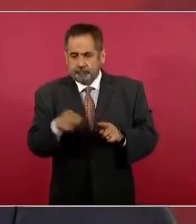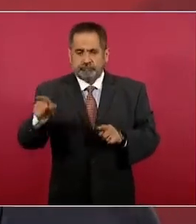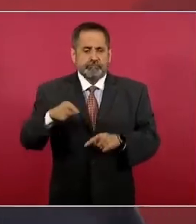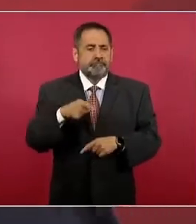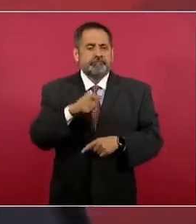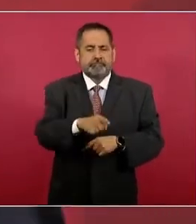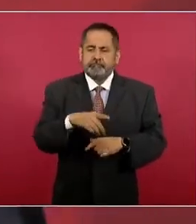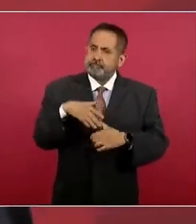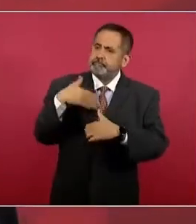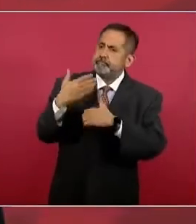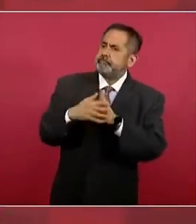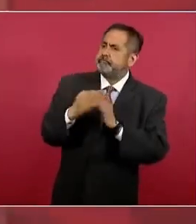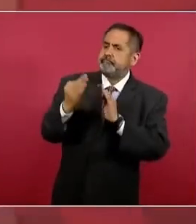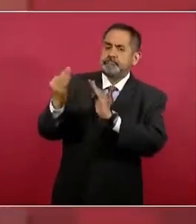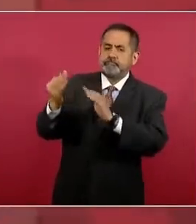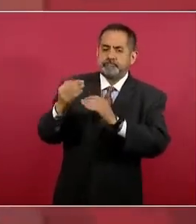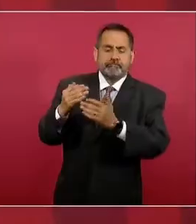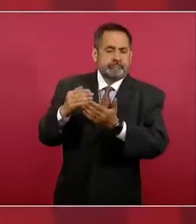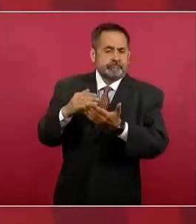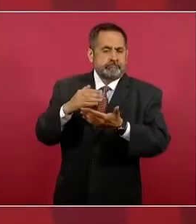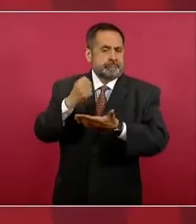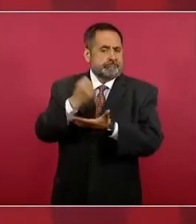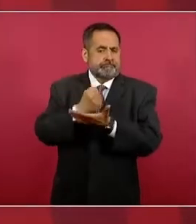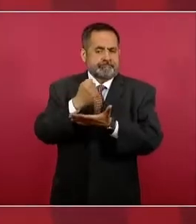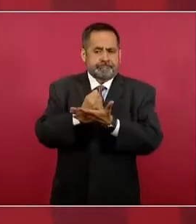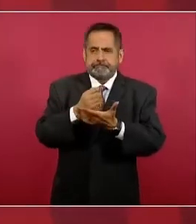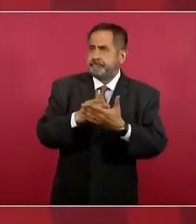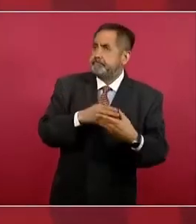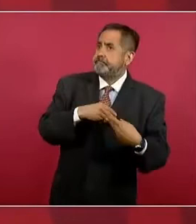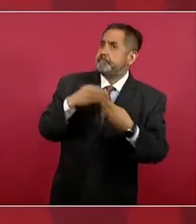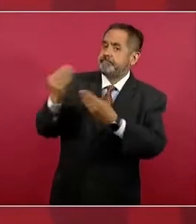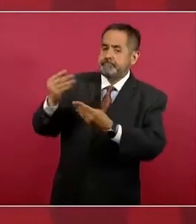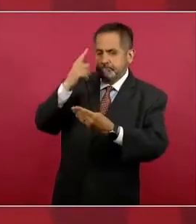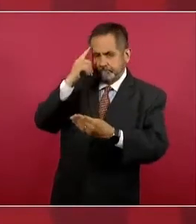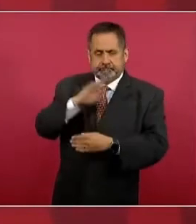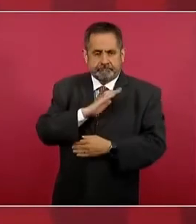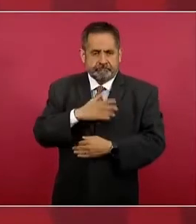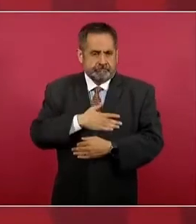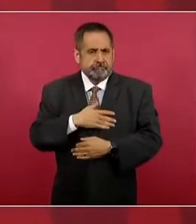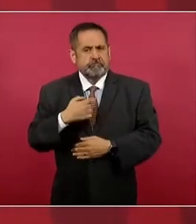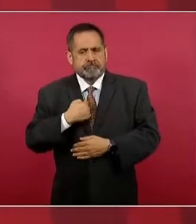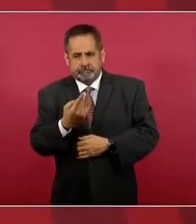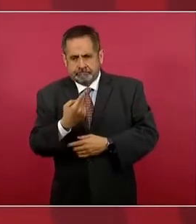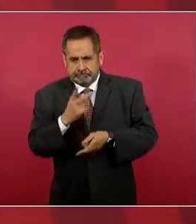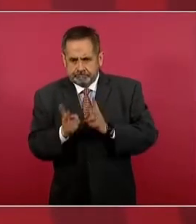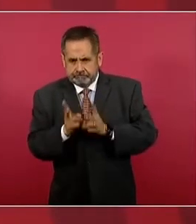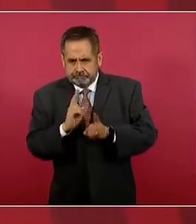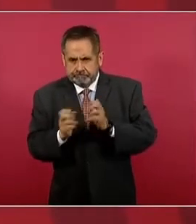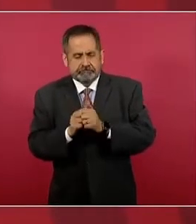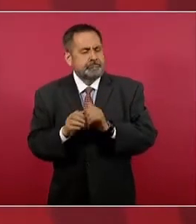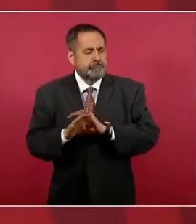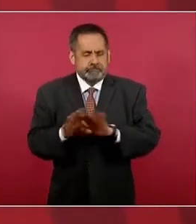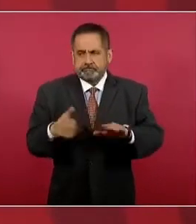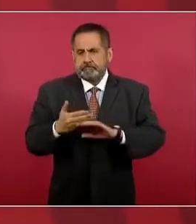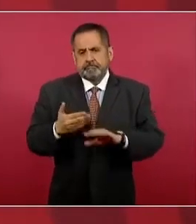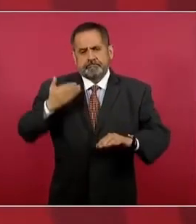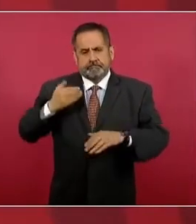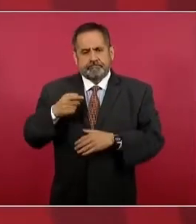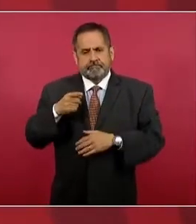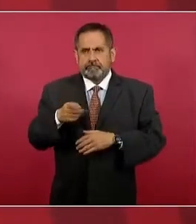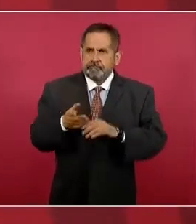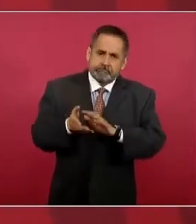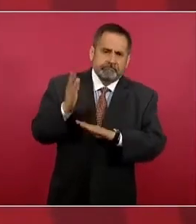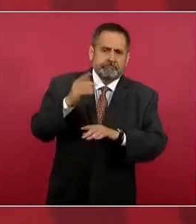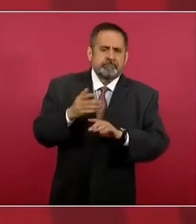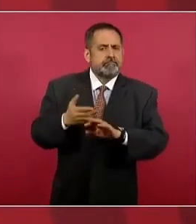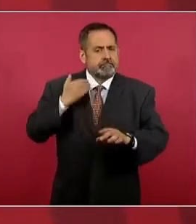presentar sus cartas credenciales. Ya platiqué con él antes de su